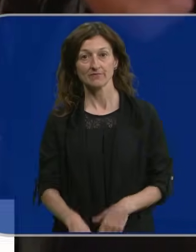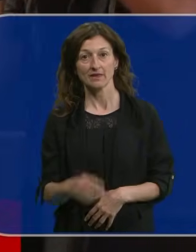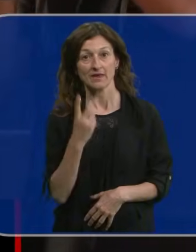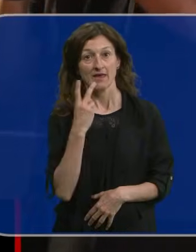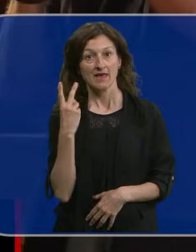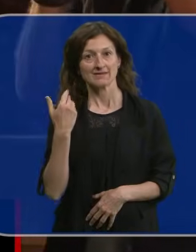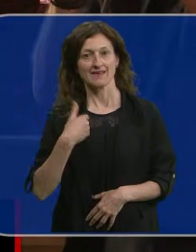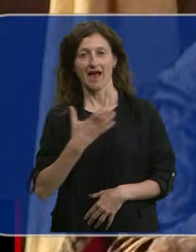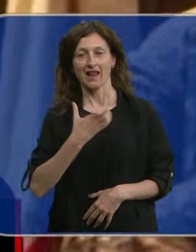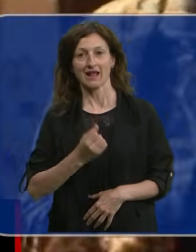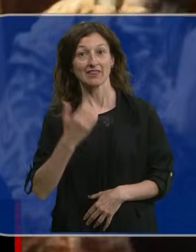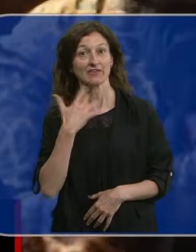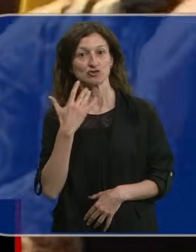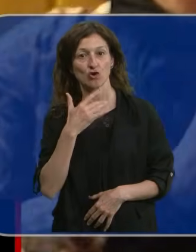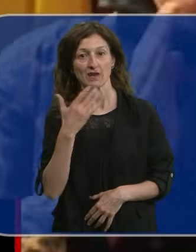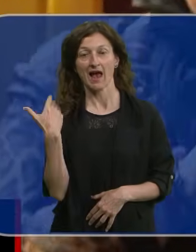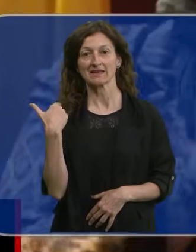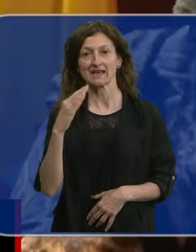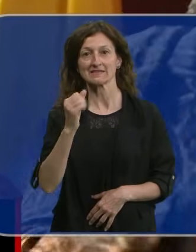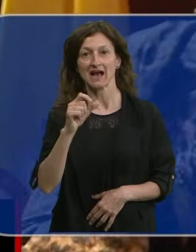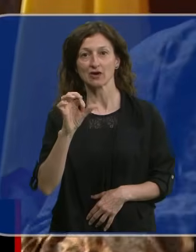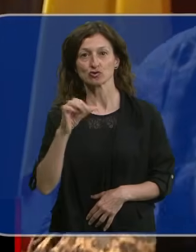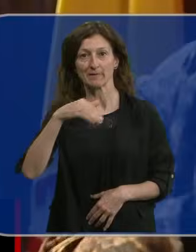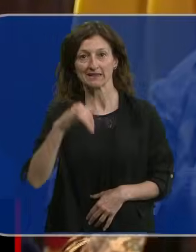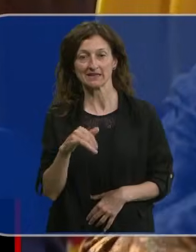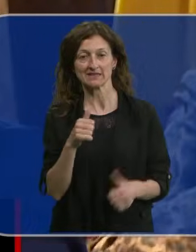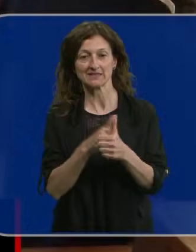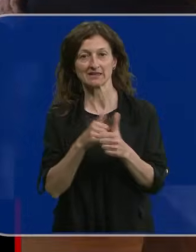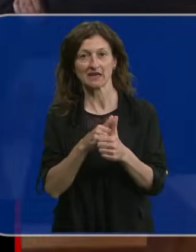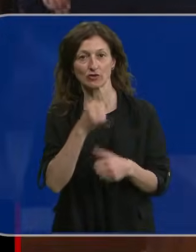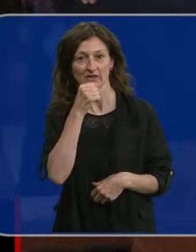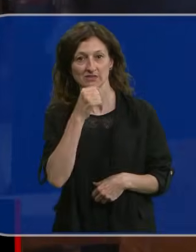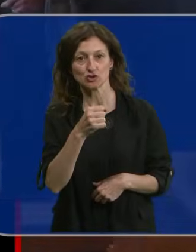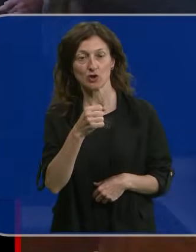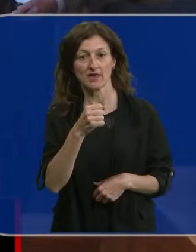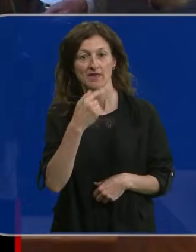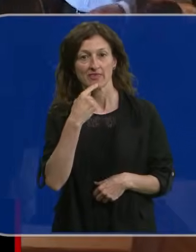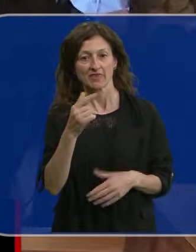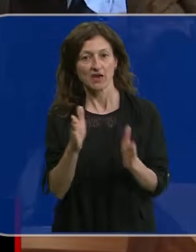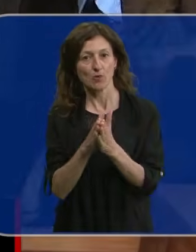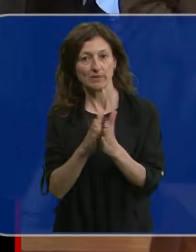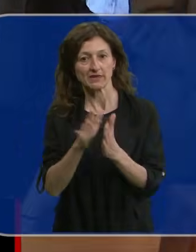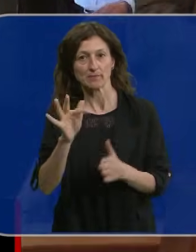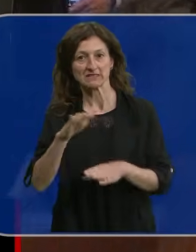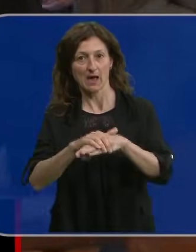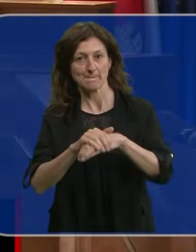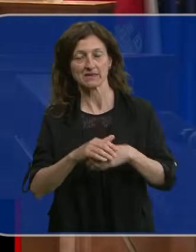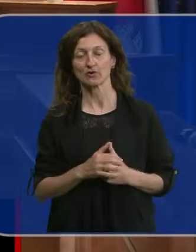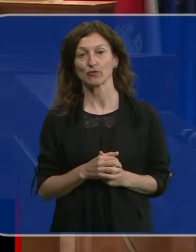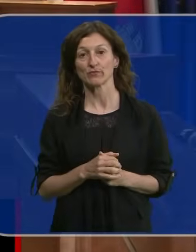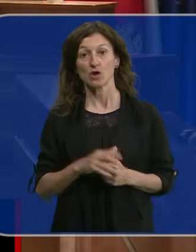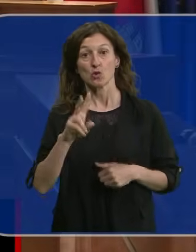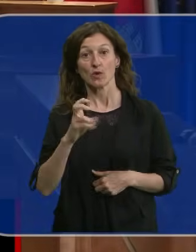Javier Antón ya es alcalde de Soria, sustituye en el cargo a Carlos Martínez, secretario regional del PSOE, al que ha definido como compañero y amigo. El